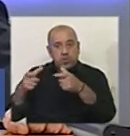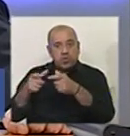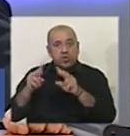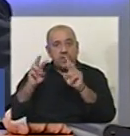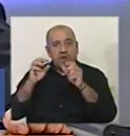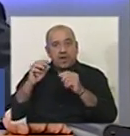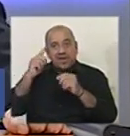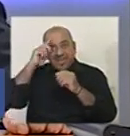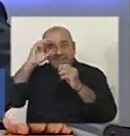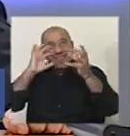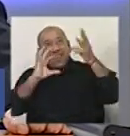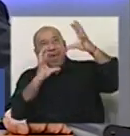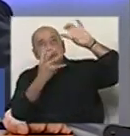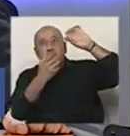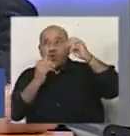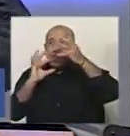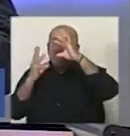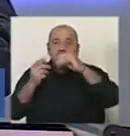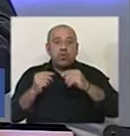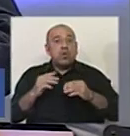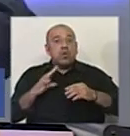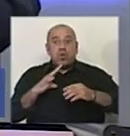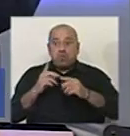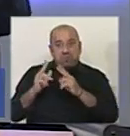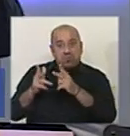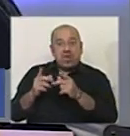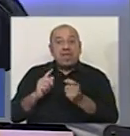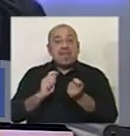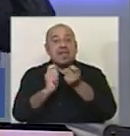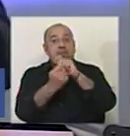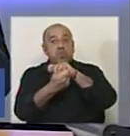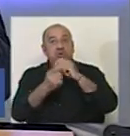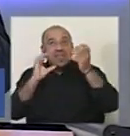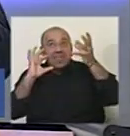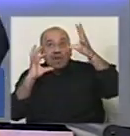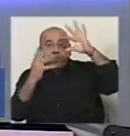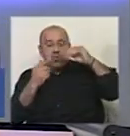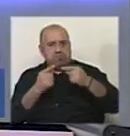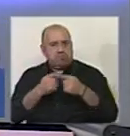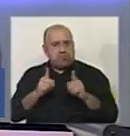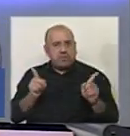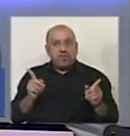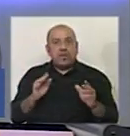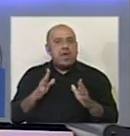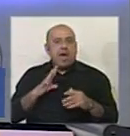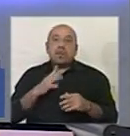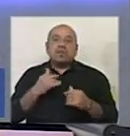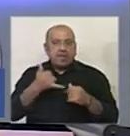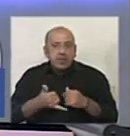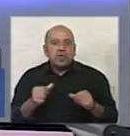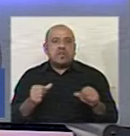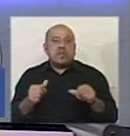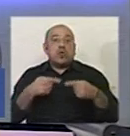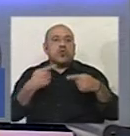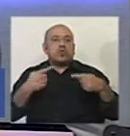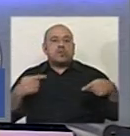multiplicado las declaraciones a favor del cambio climático, de hacer algo en contra del cambio climático y lo importante que